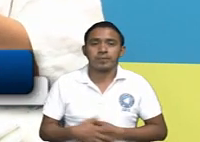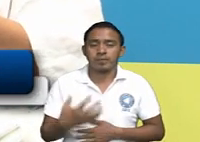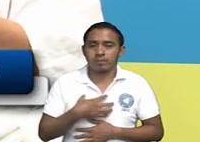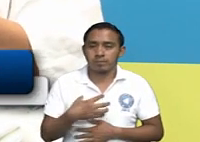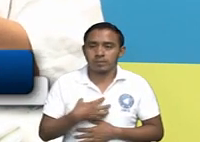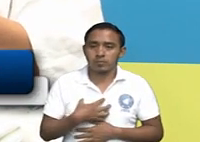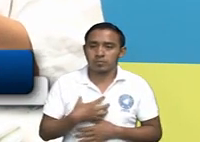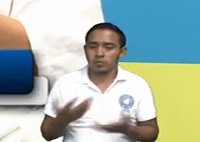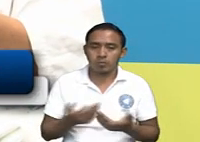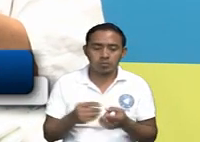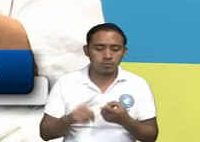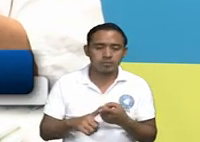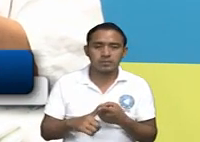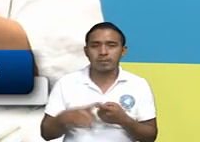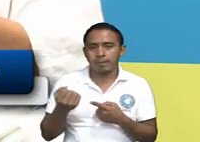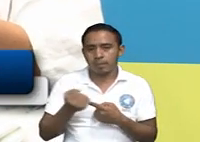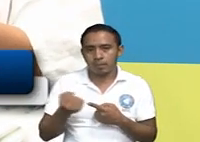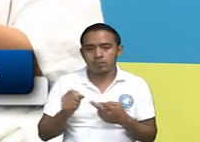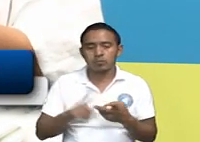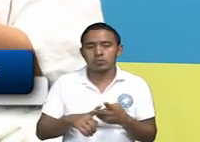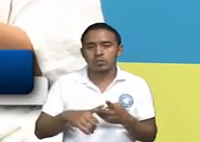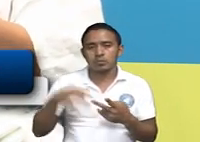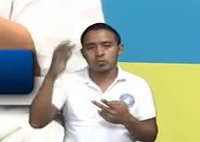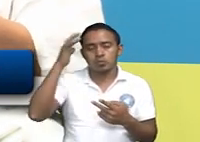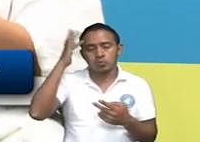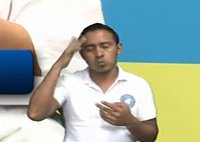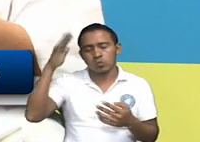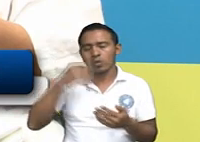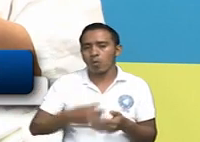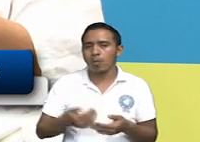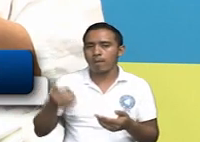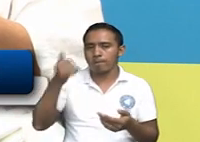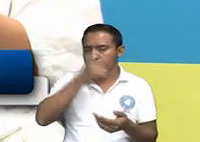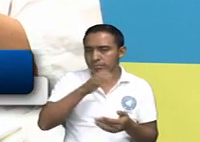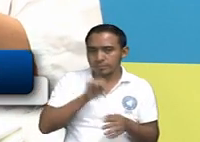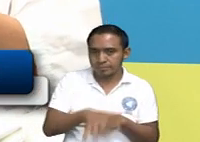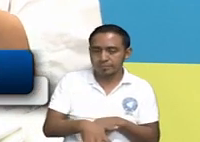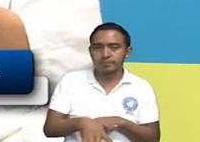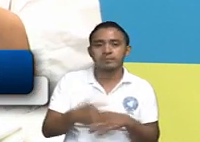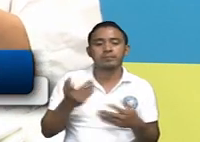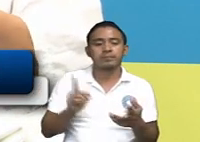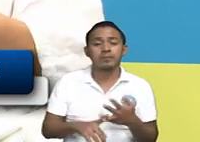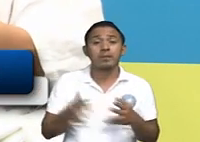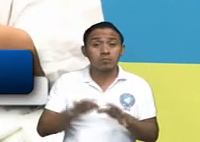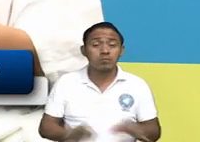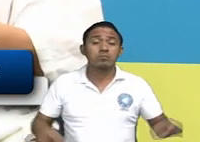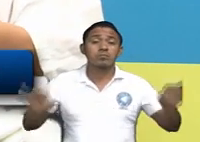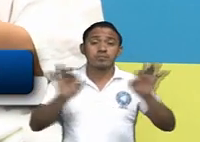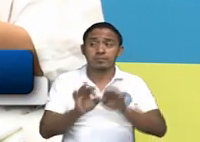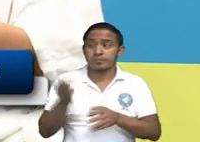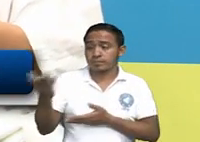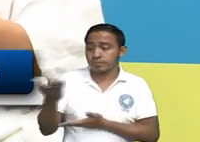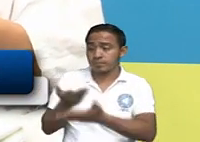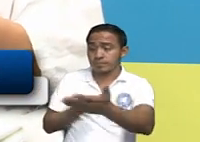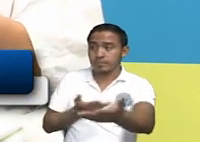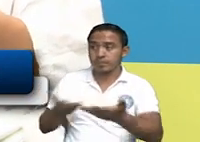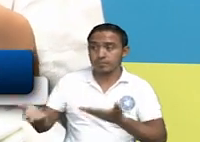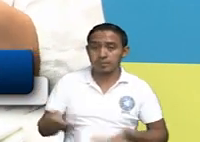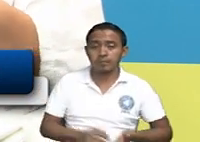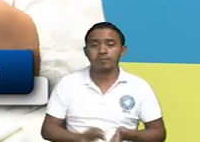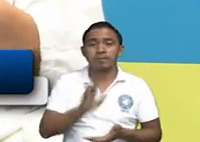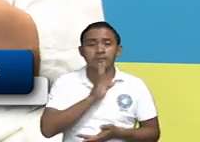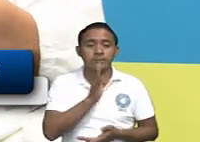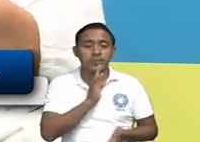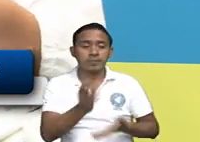la masturbación, de los sueños húmedos, algo fundamental es la confianza. Y si yo no le